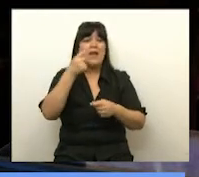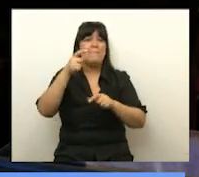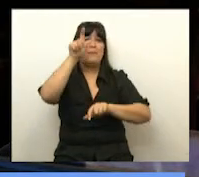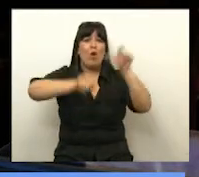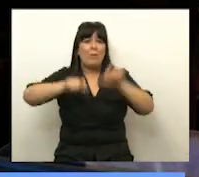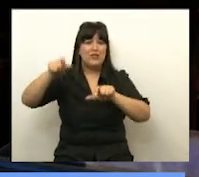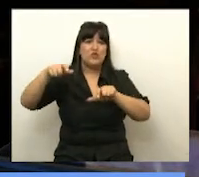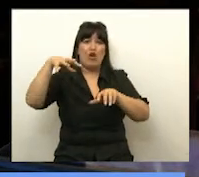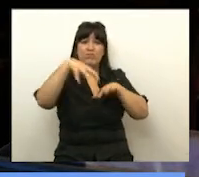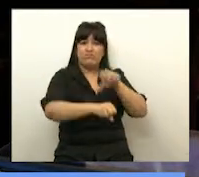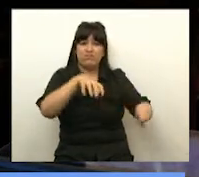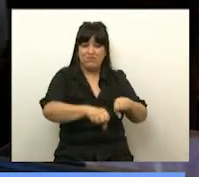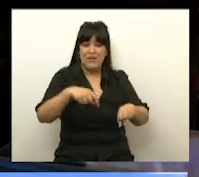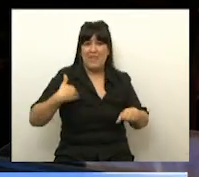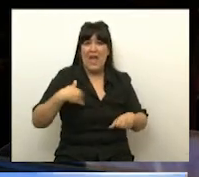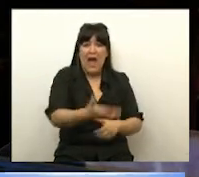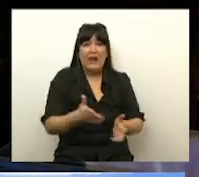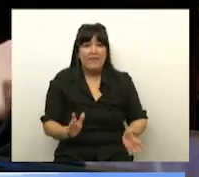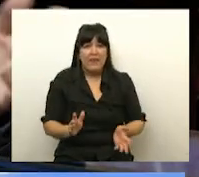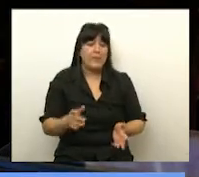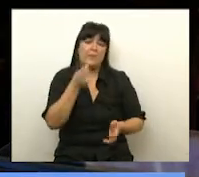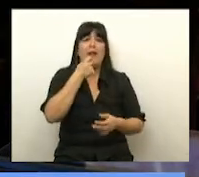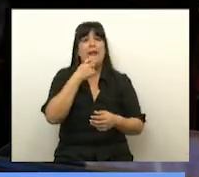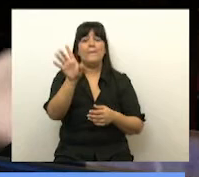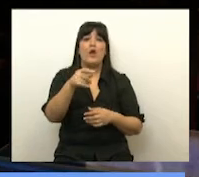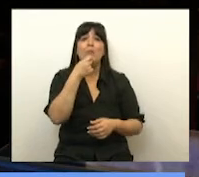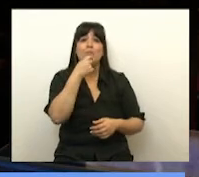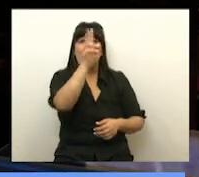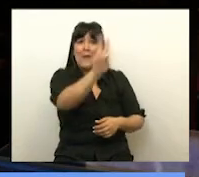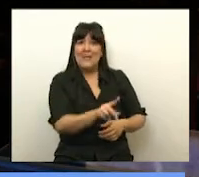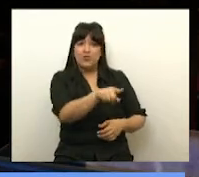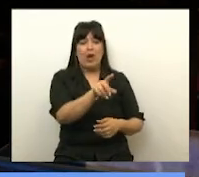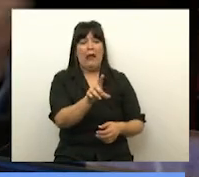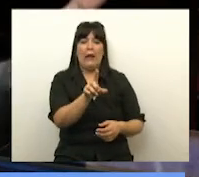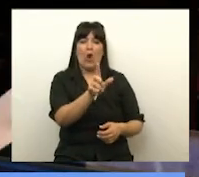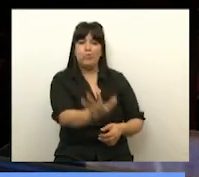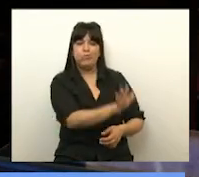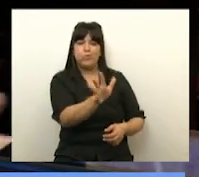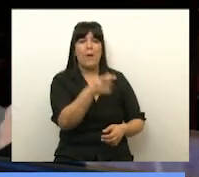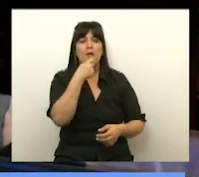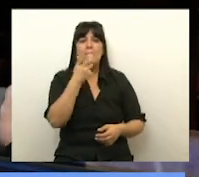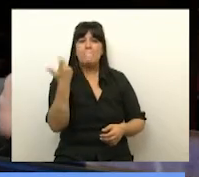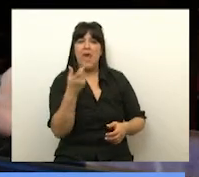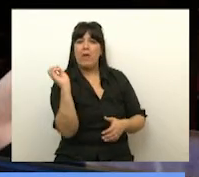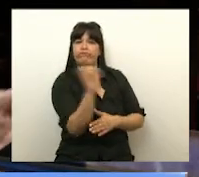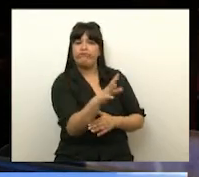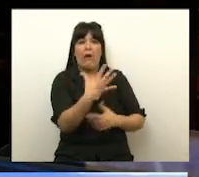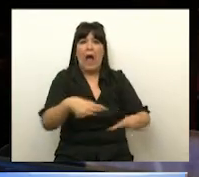riqueza en la República Argentina. Expulsamos a un venezolano sospechoso de tirar una piedra a un turco que le vemos cara de